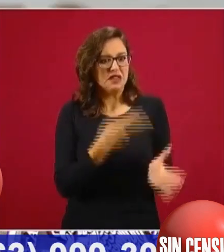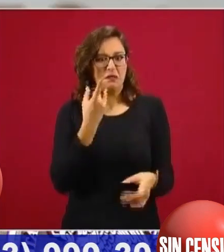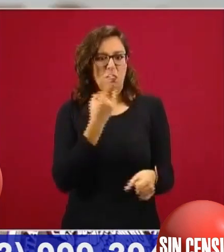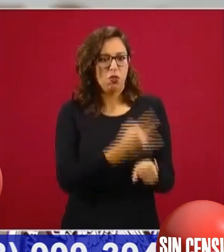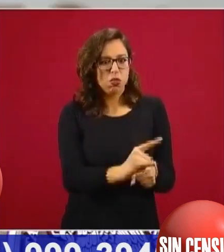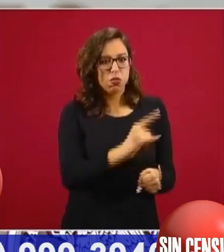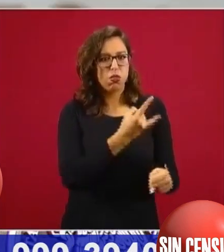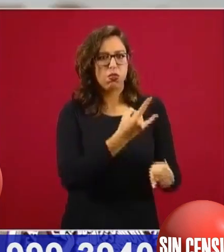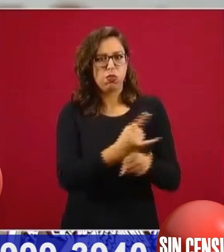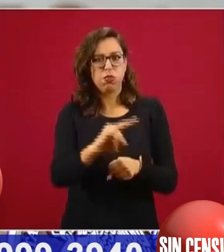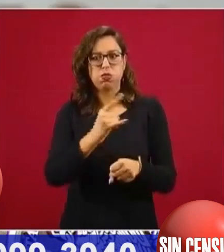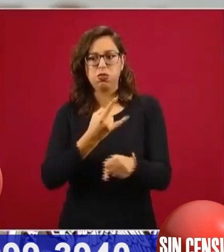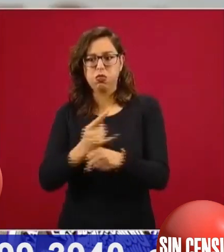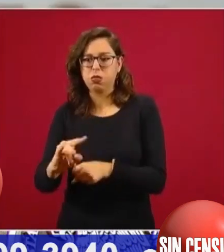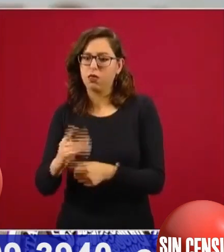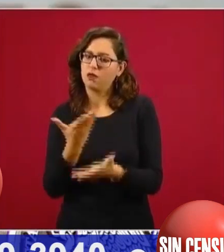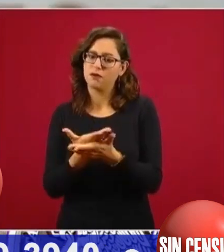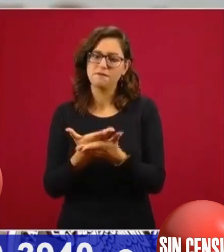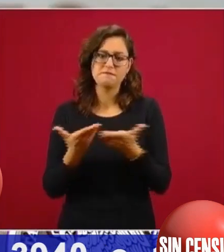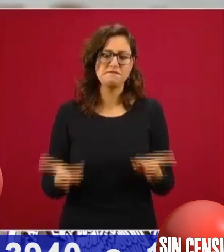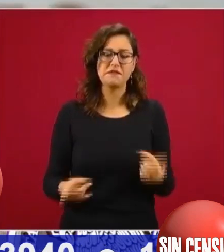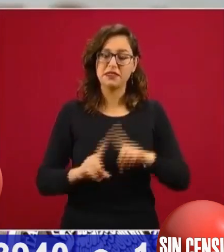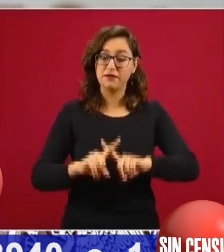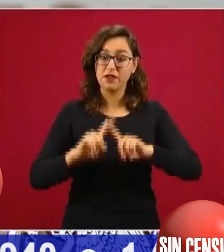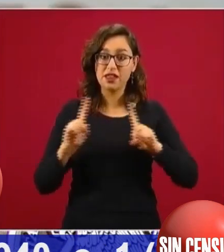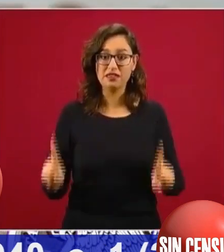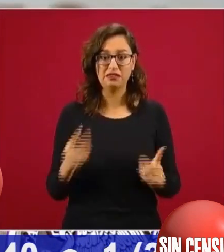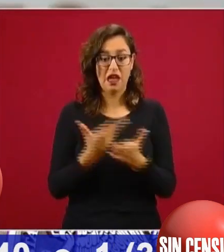Entonces, esto es algo completamente nuevo,